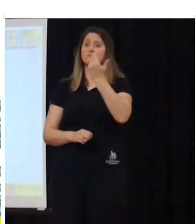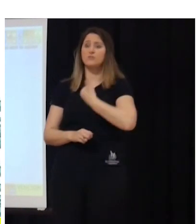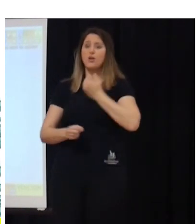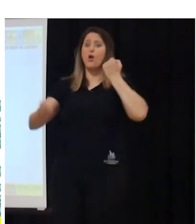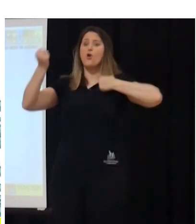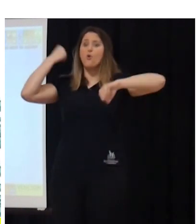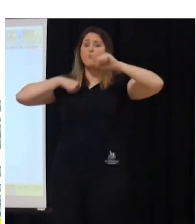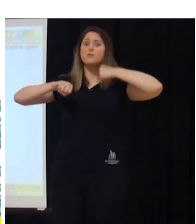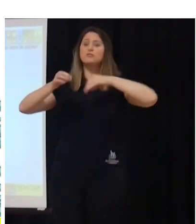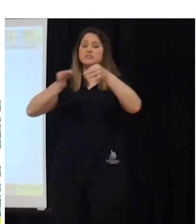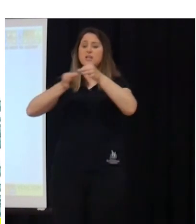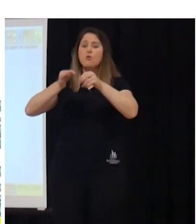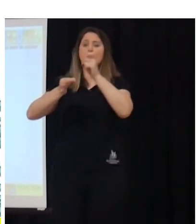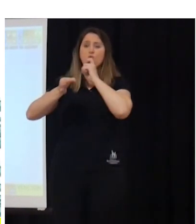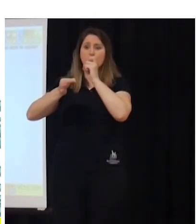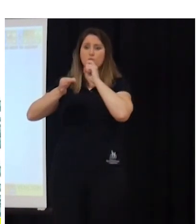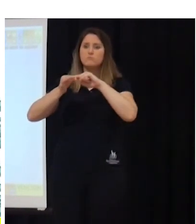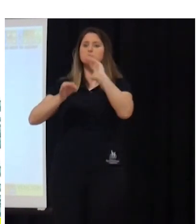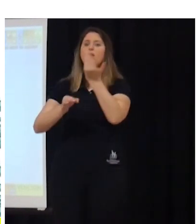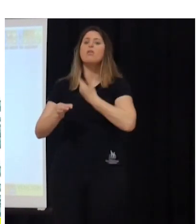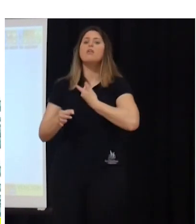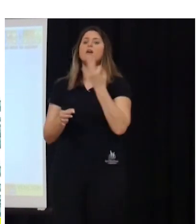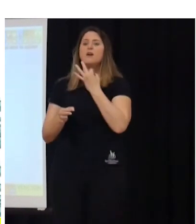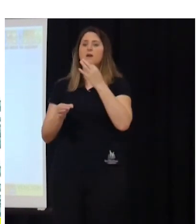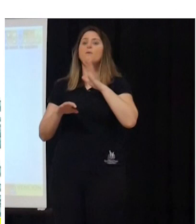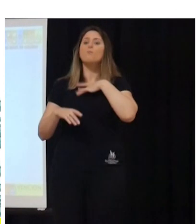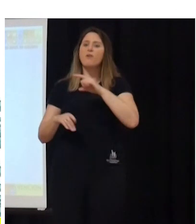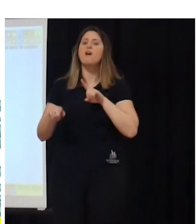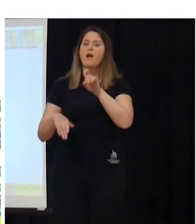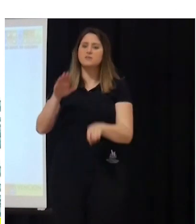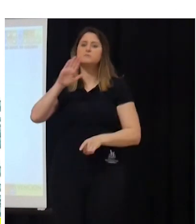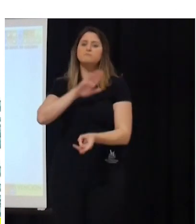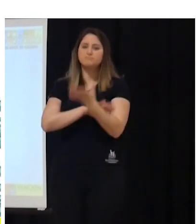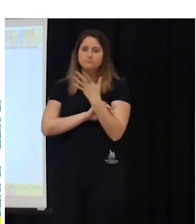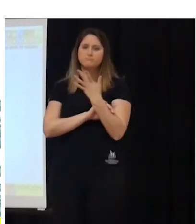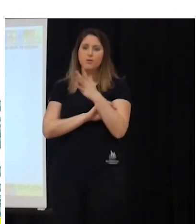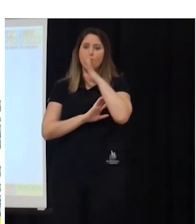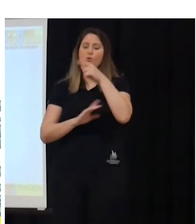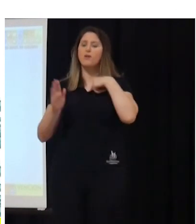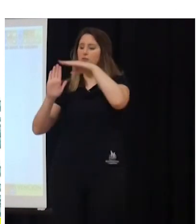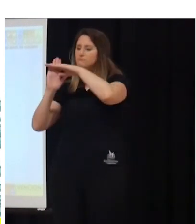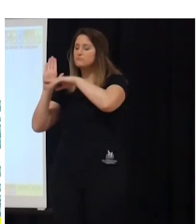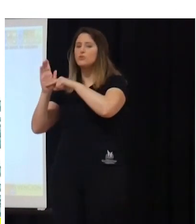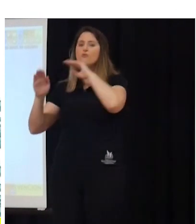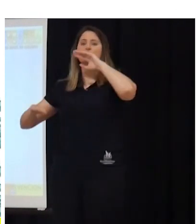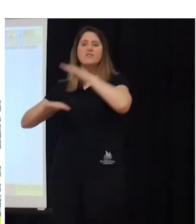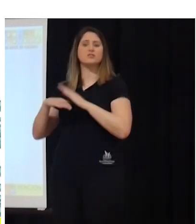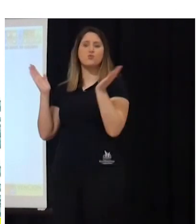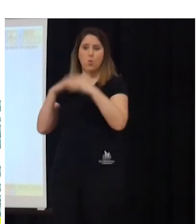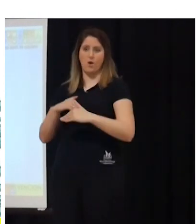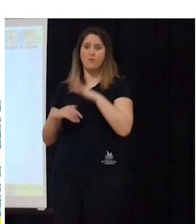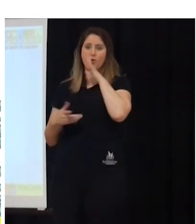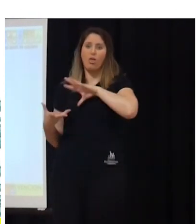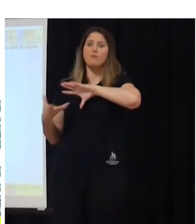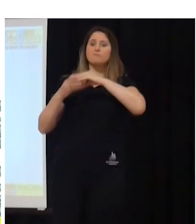comportar la célula, tienen ustedes el primer pasito para que se desarrolle un cáncer. Por tanto, podrán tener